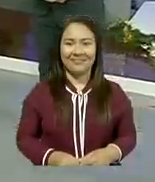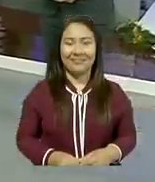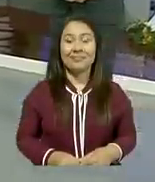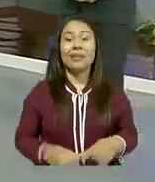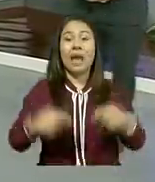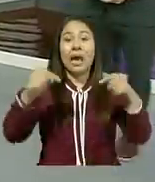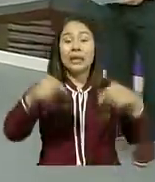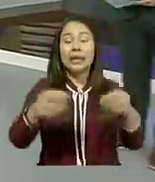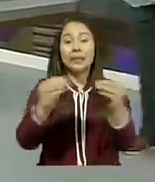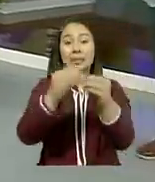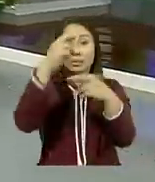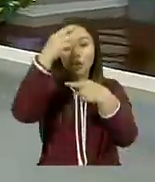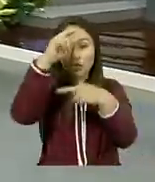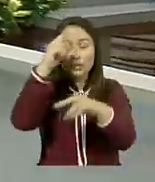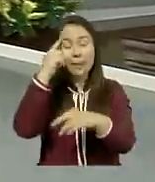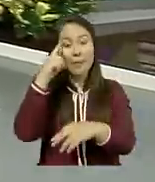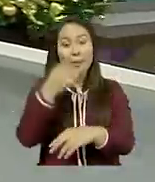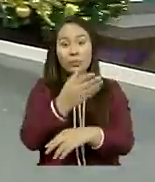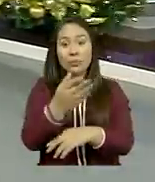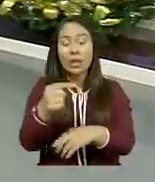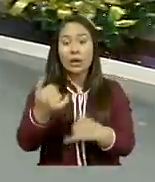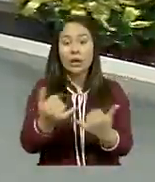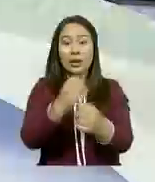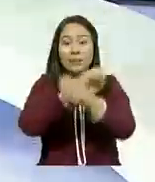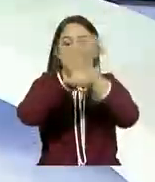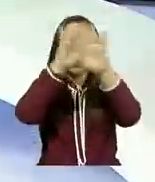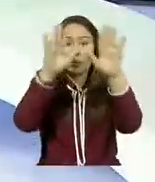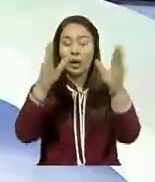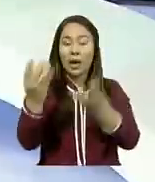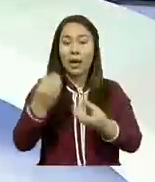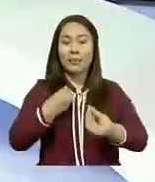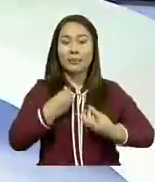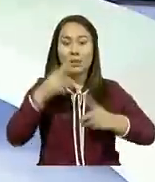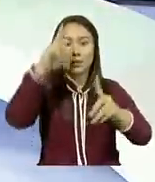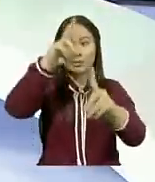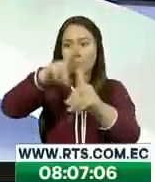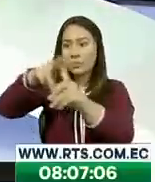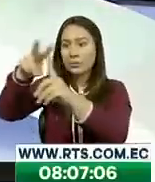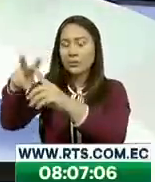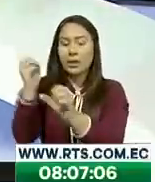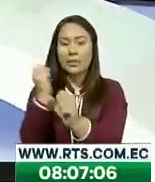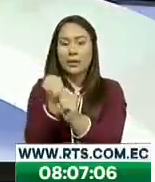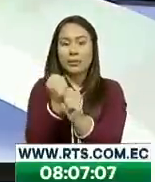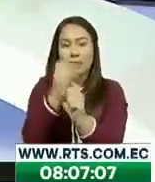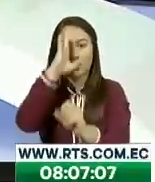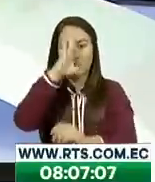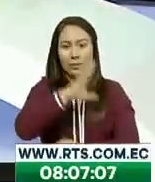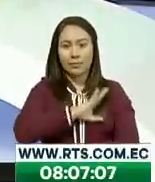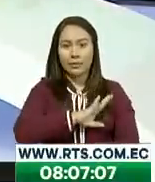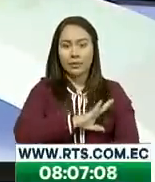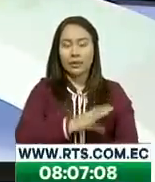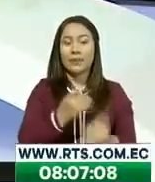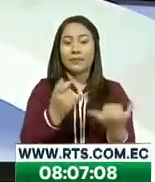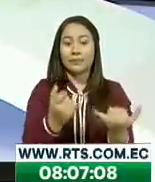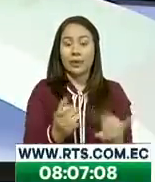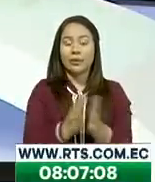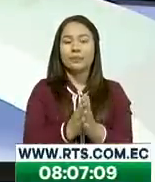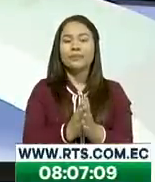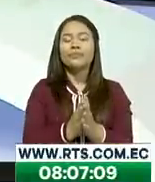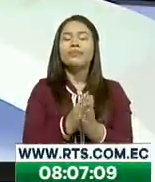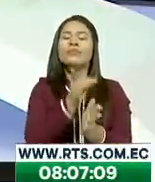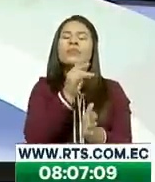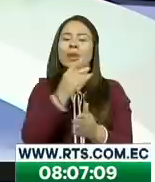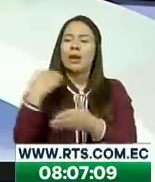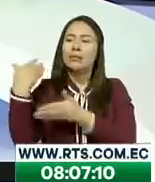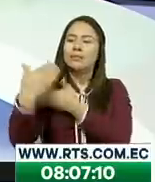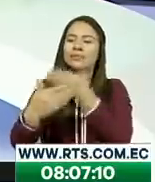Aquí está la información para ustedes. La madrugada de este jueves se desarrollaron dos operativos policiales. El primero pretendía